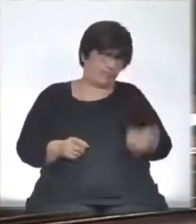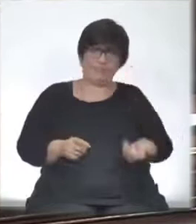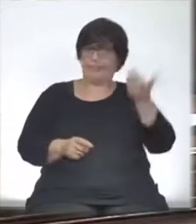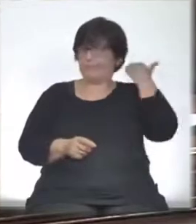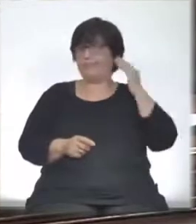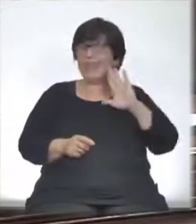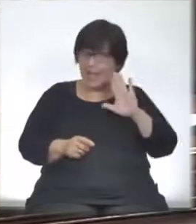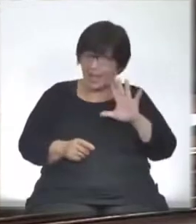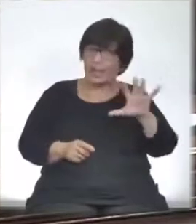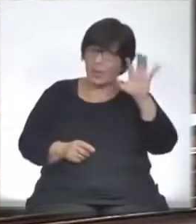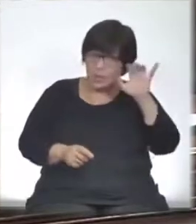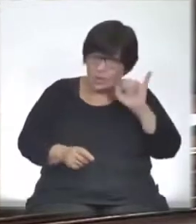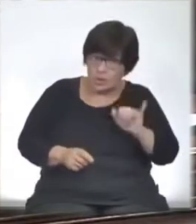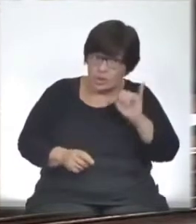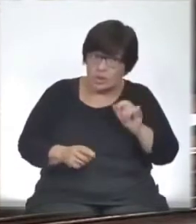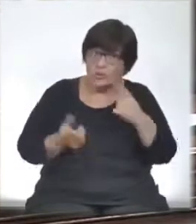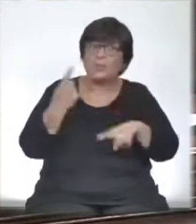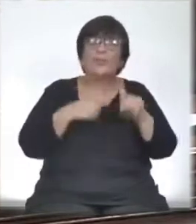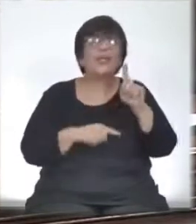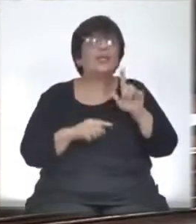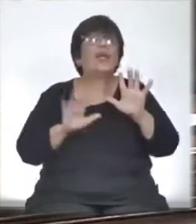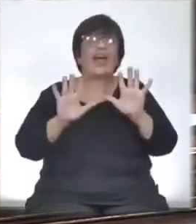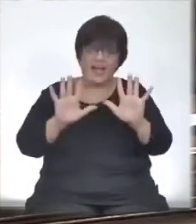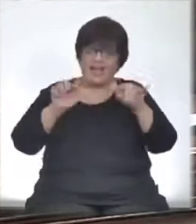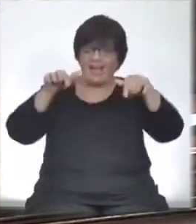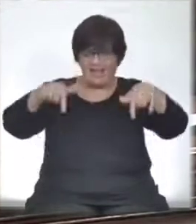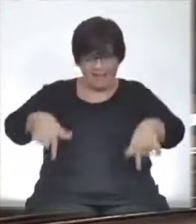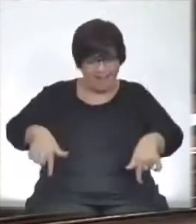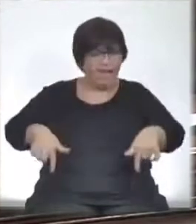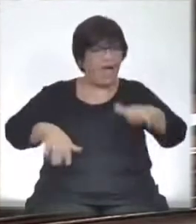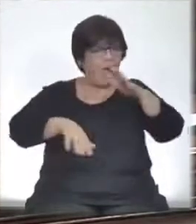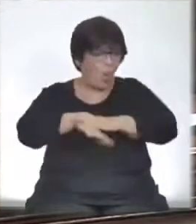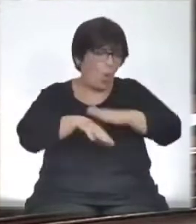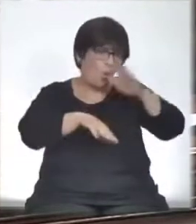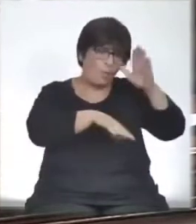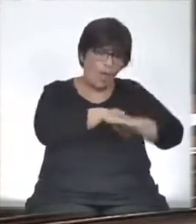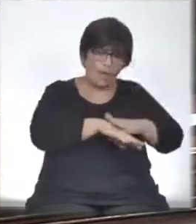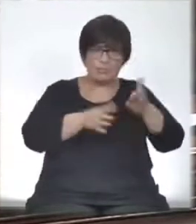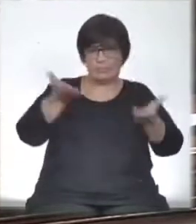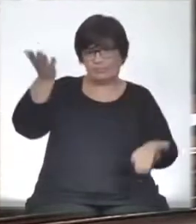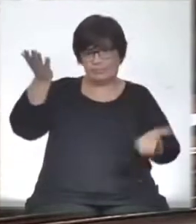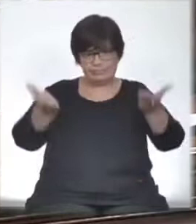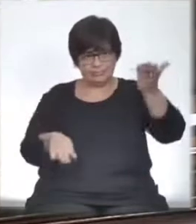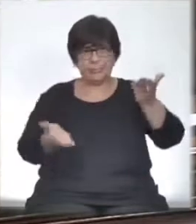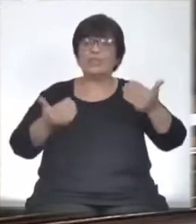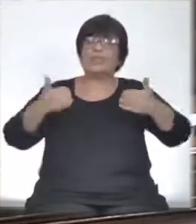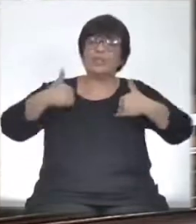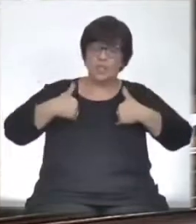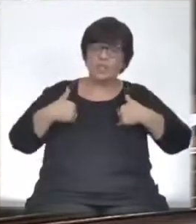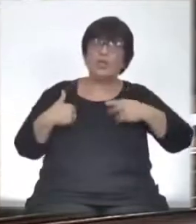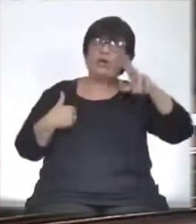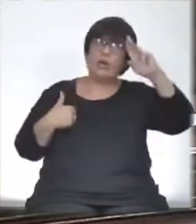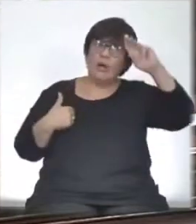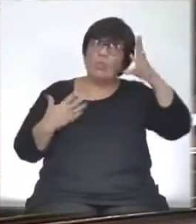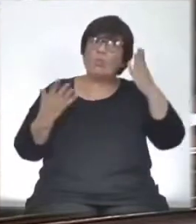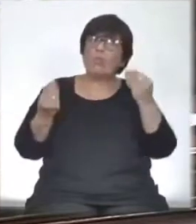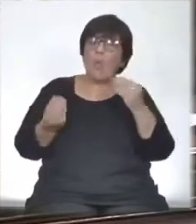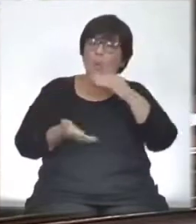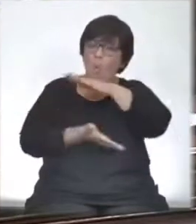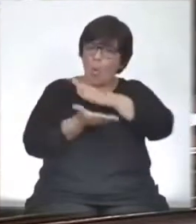sin olvidar y decir, acá tenemos culpas concurrentes. Yo admiro mucho a un